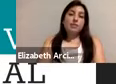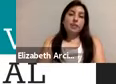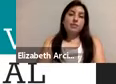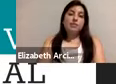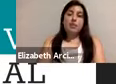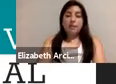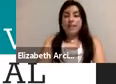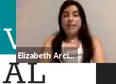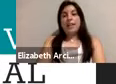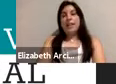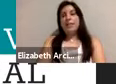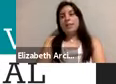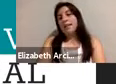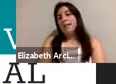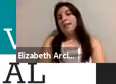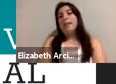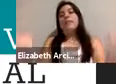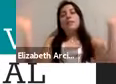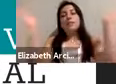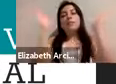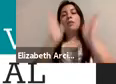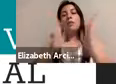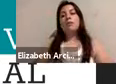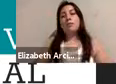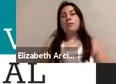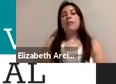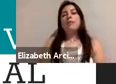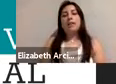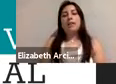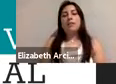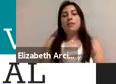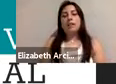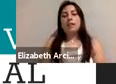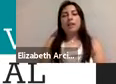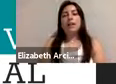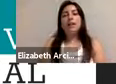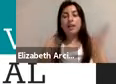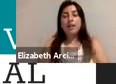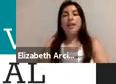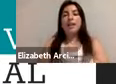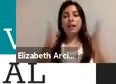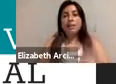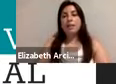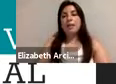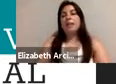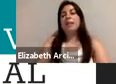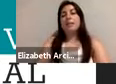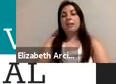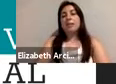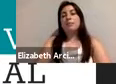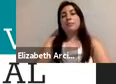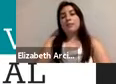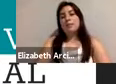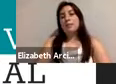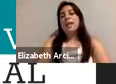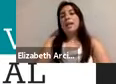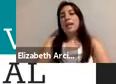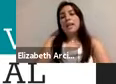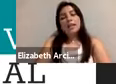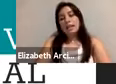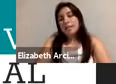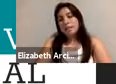lo encontremos más hacia el lado nasal. Entonces, como le hemos llamado reloj de arena a la forma en la que caminan los